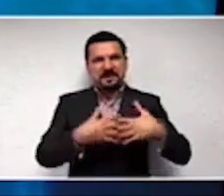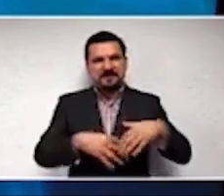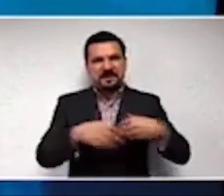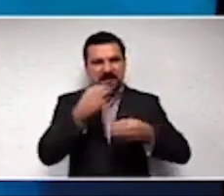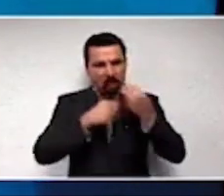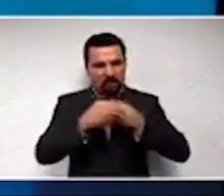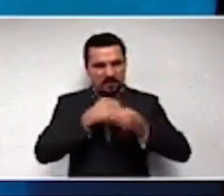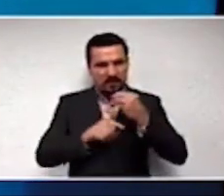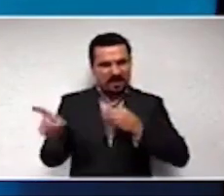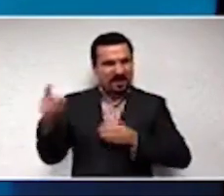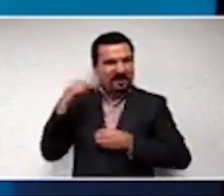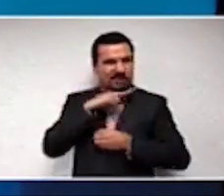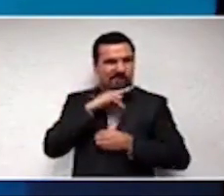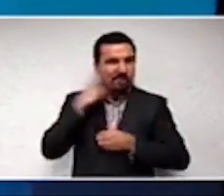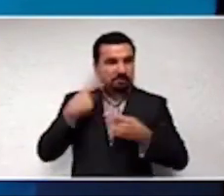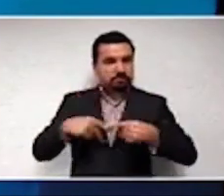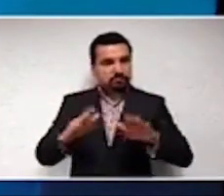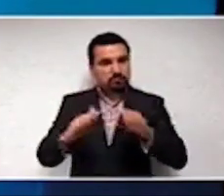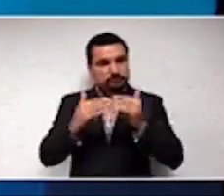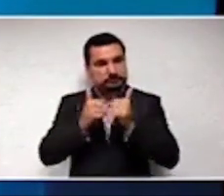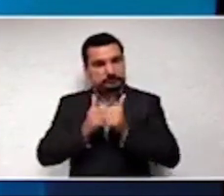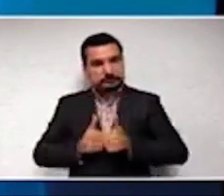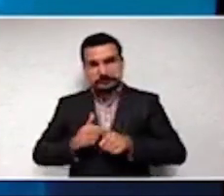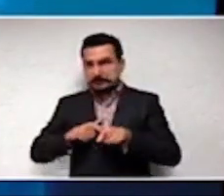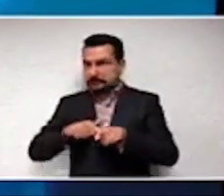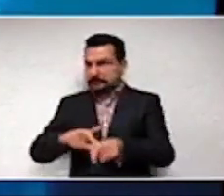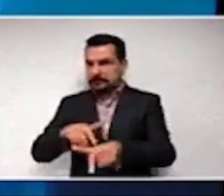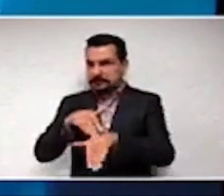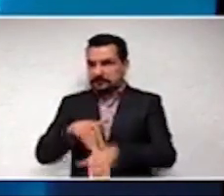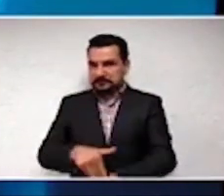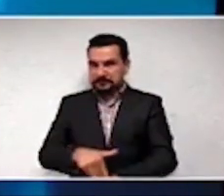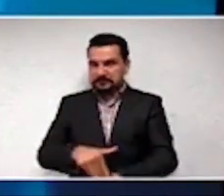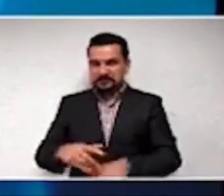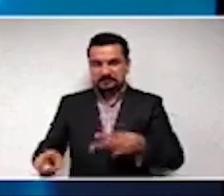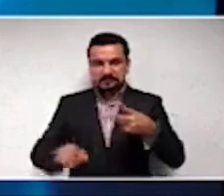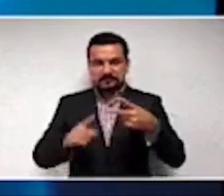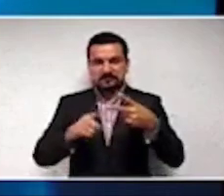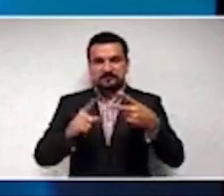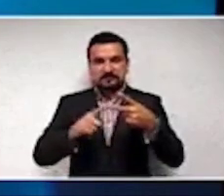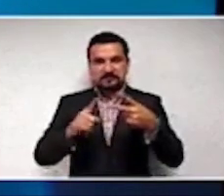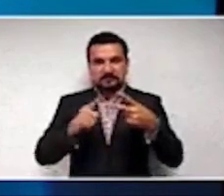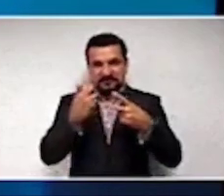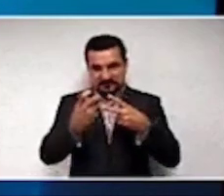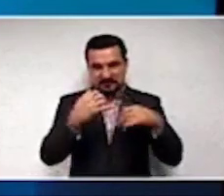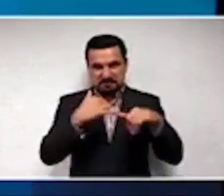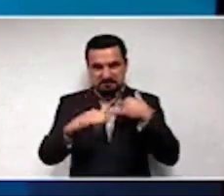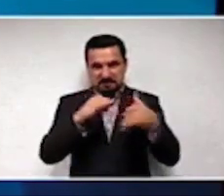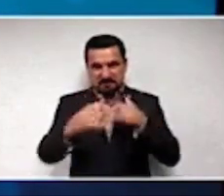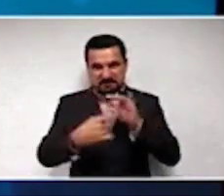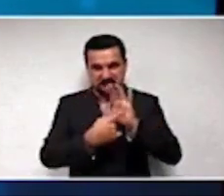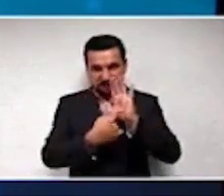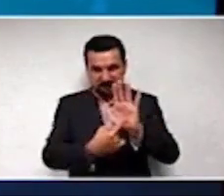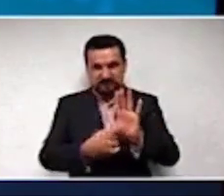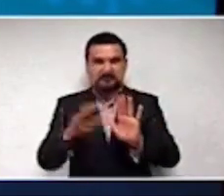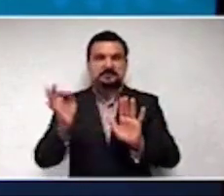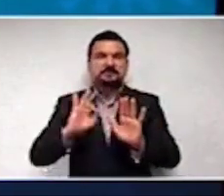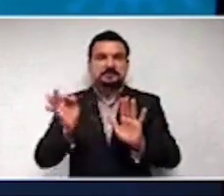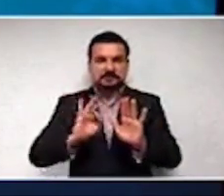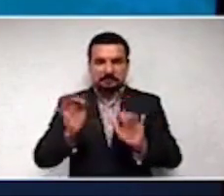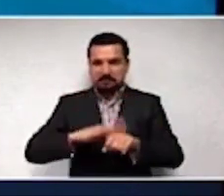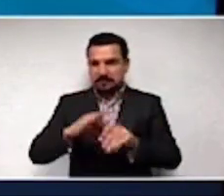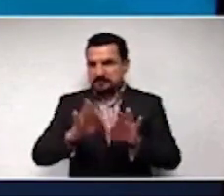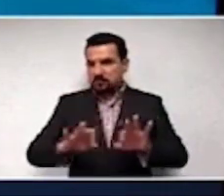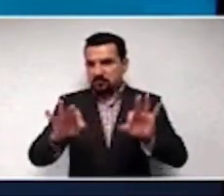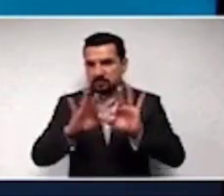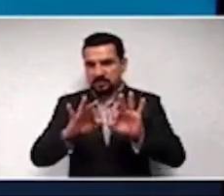trabajan y la segunda cosa que que debe llamar la atención de estos mapas y tal vez la más